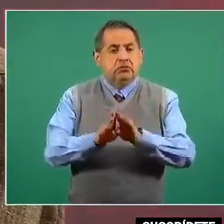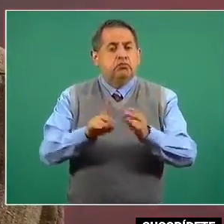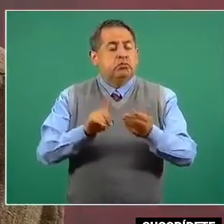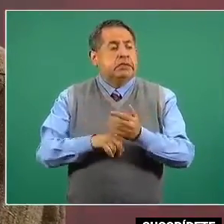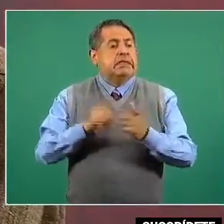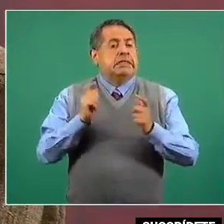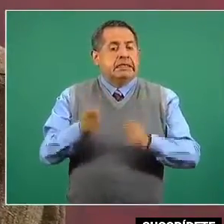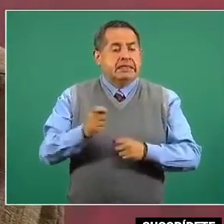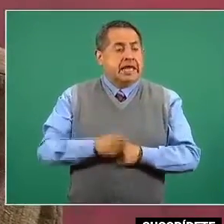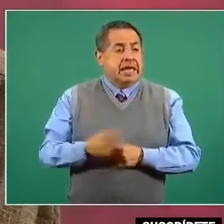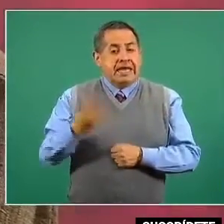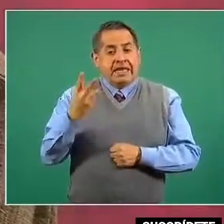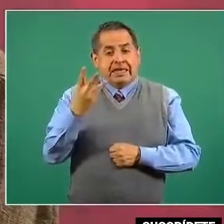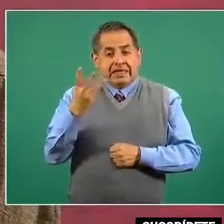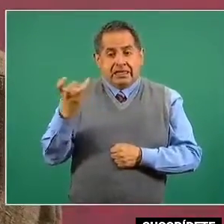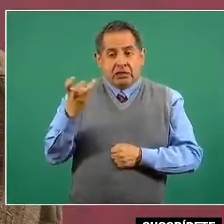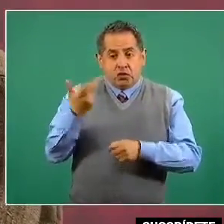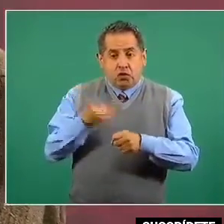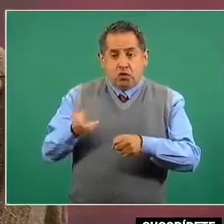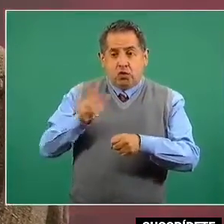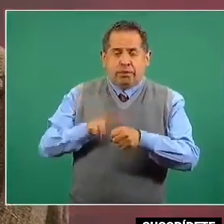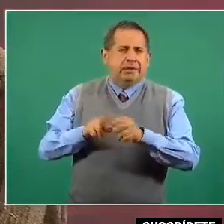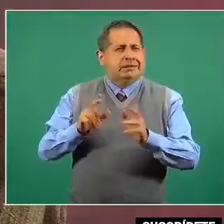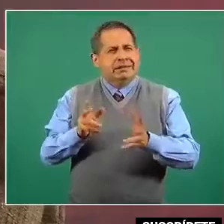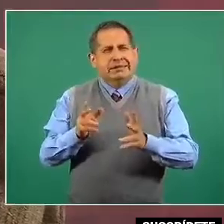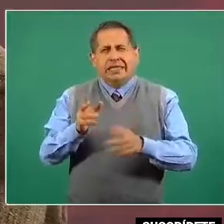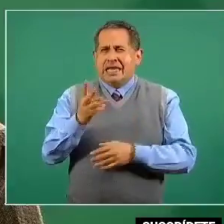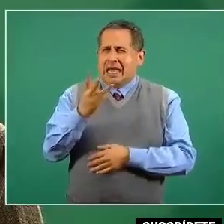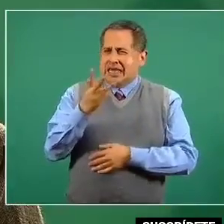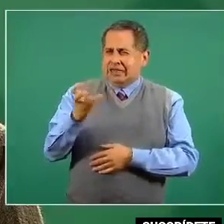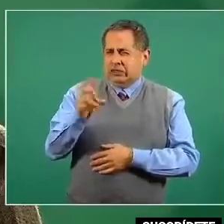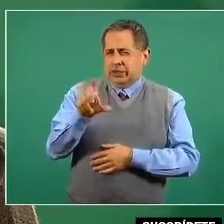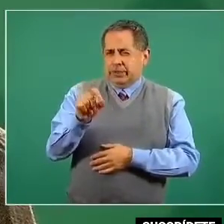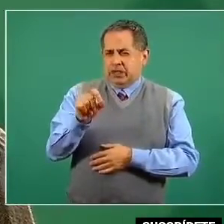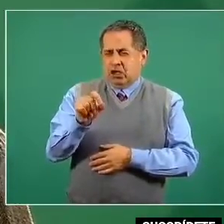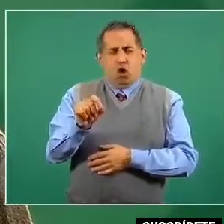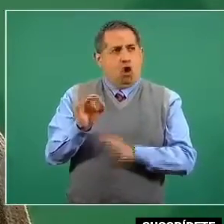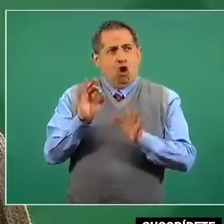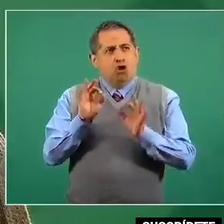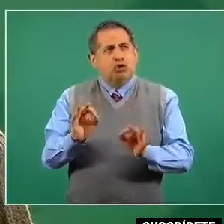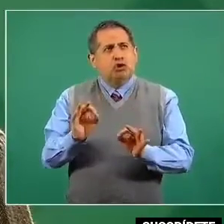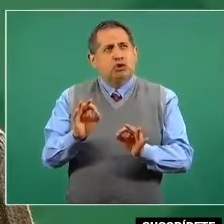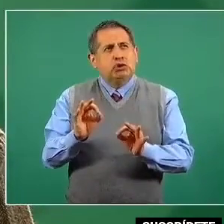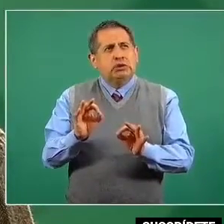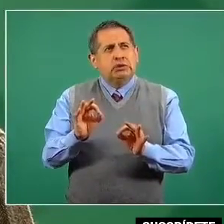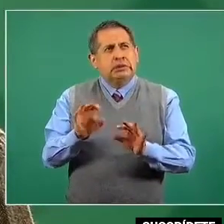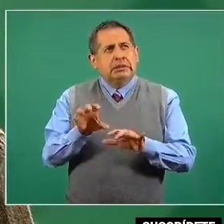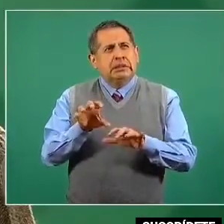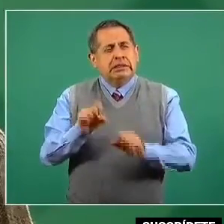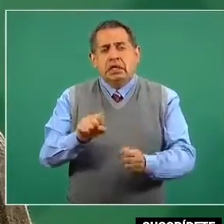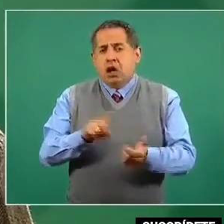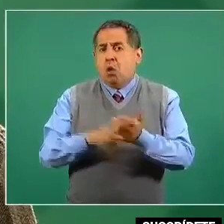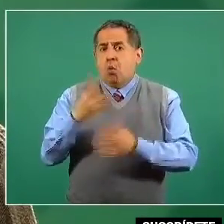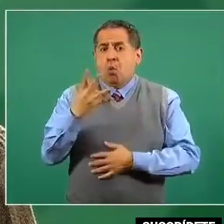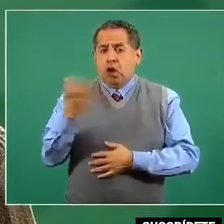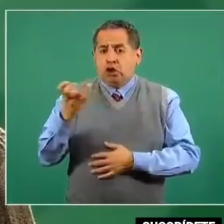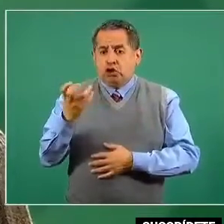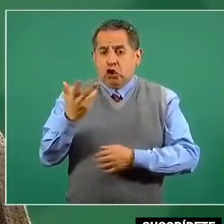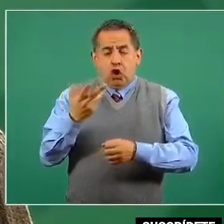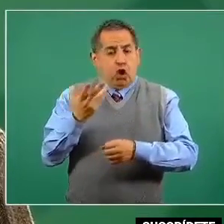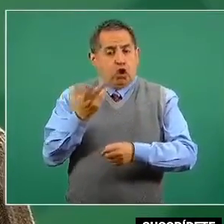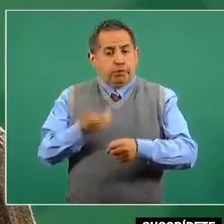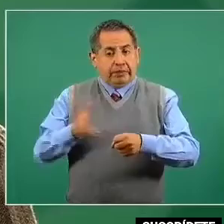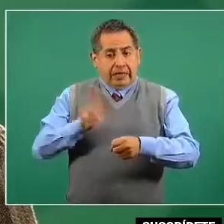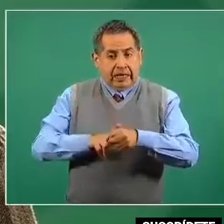300 hospitales, 320 si somos modestos, en realidad son casi 400 hospitales que quedaron